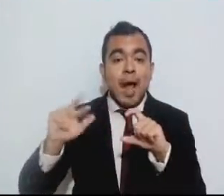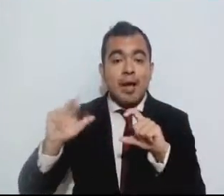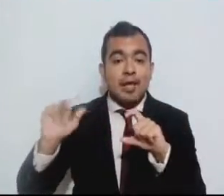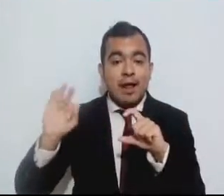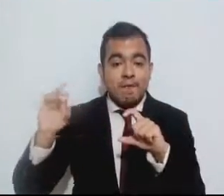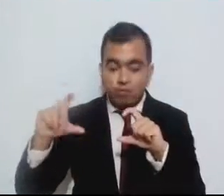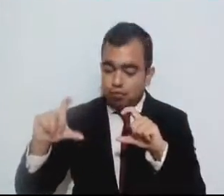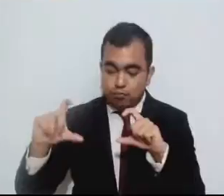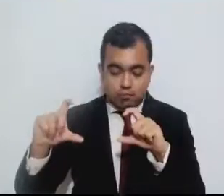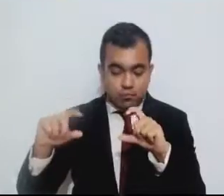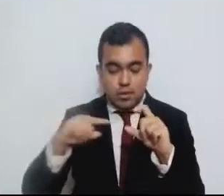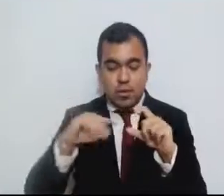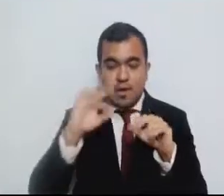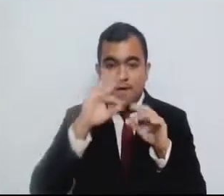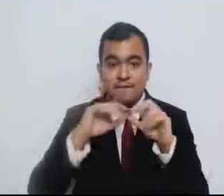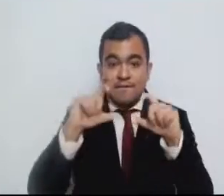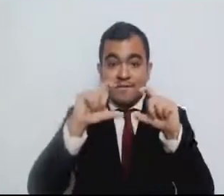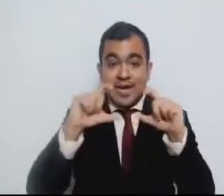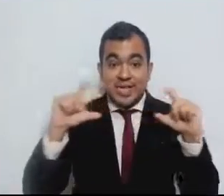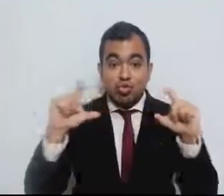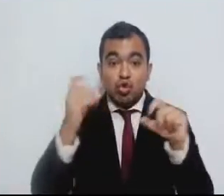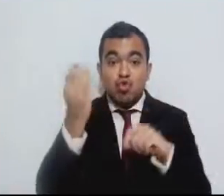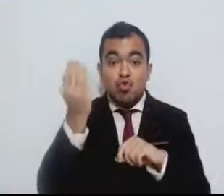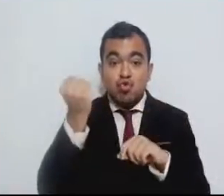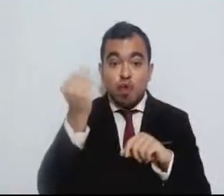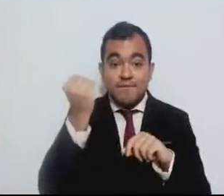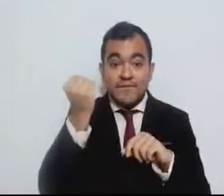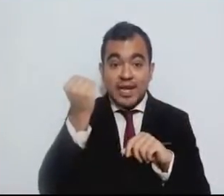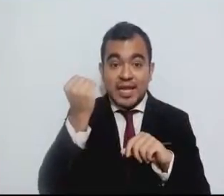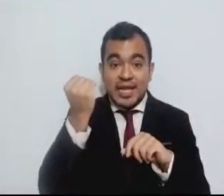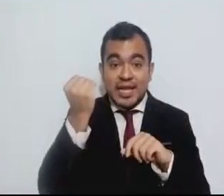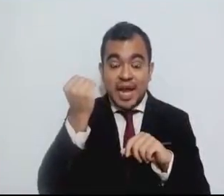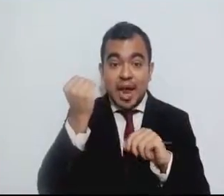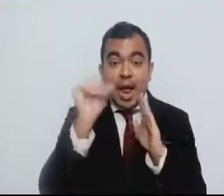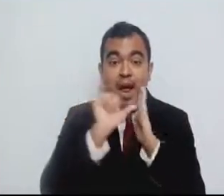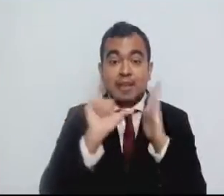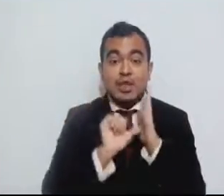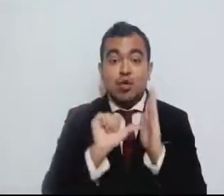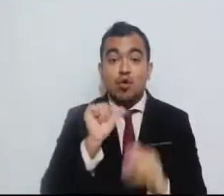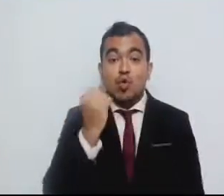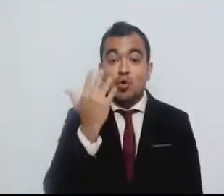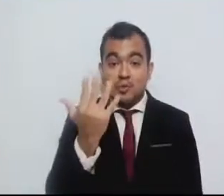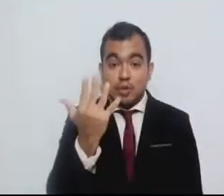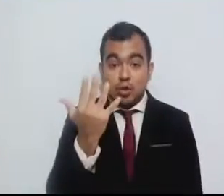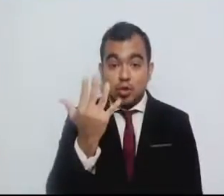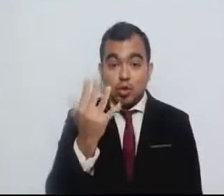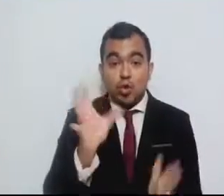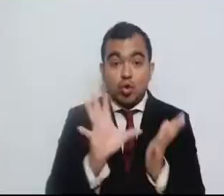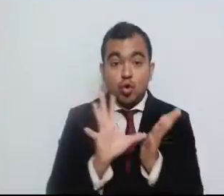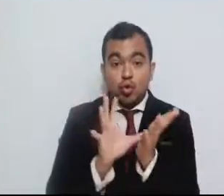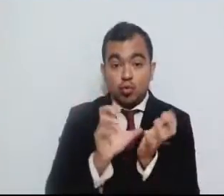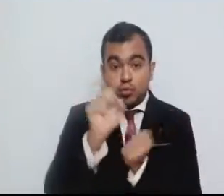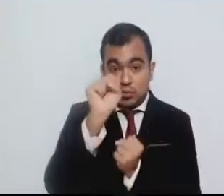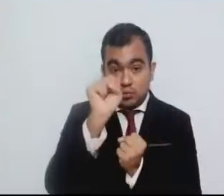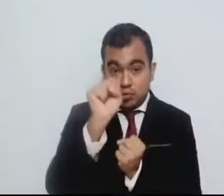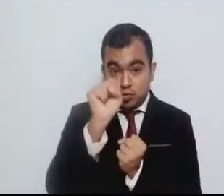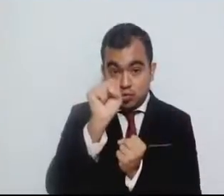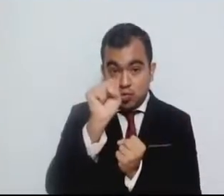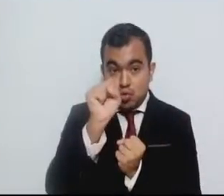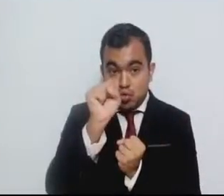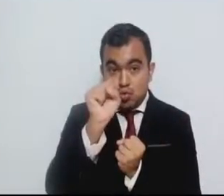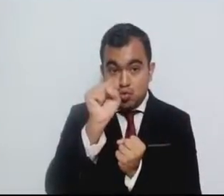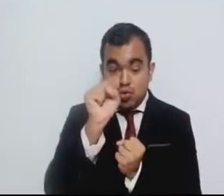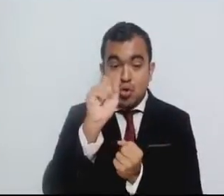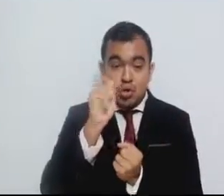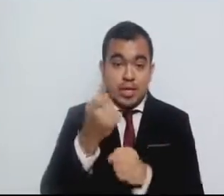posterior a la fracción 9ª del artículo 5 de la Constitución Política de los Estados Unidos,